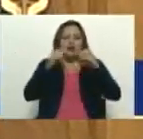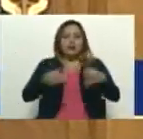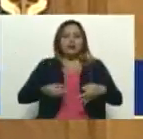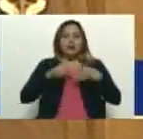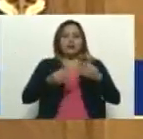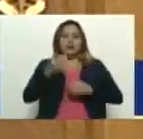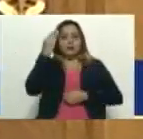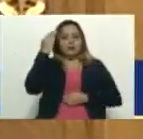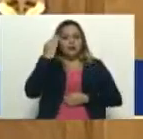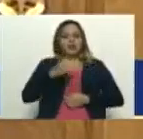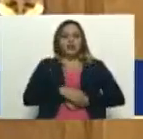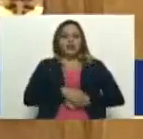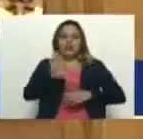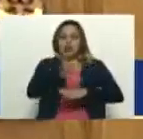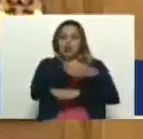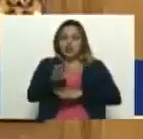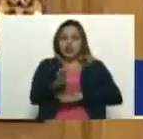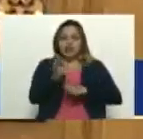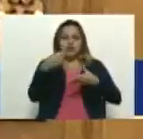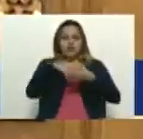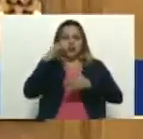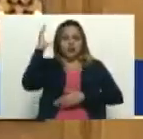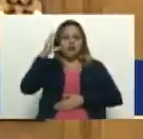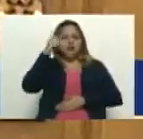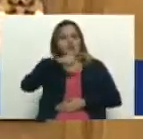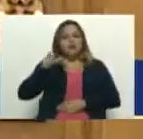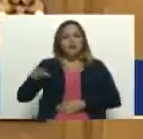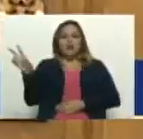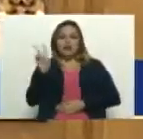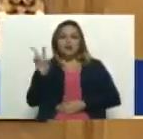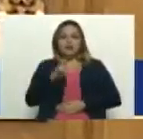su memoria y canto en la conciencia del pueblo venezolano.